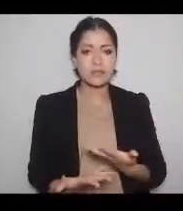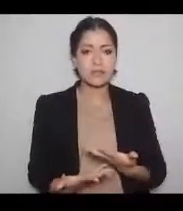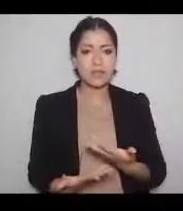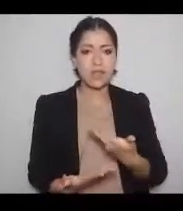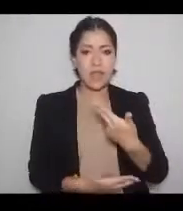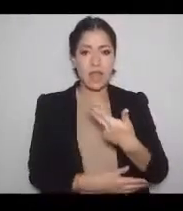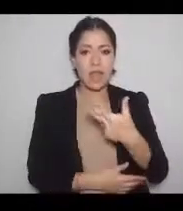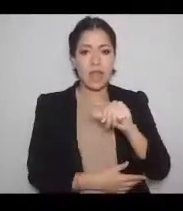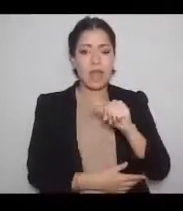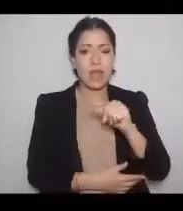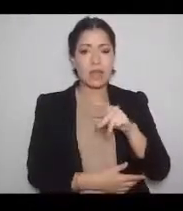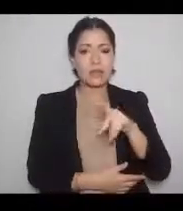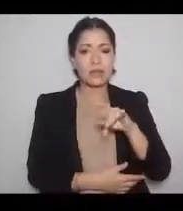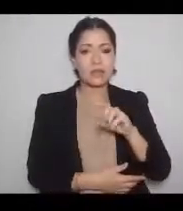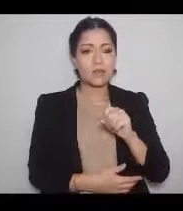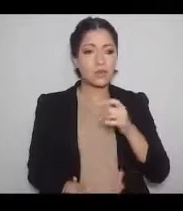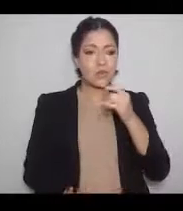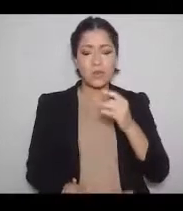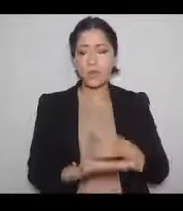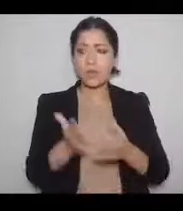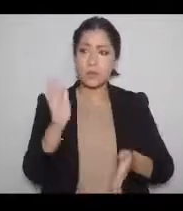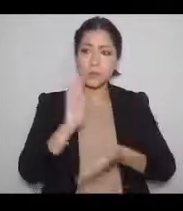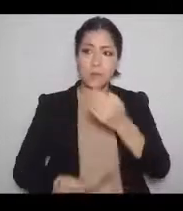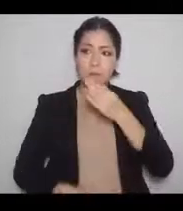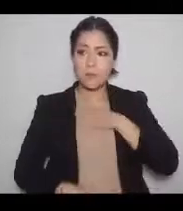va al baño si le da permiso.